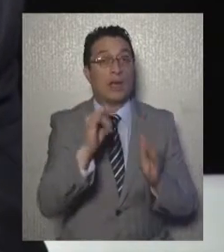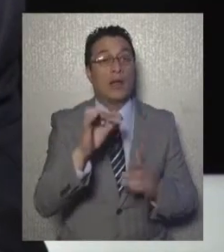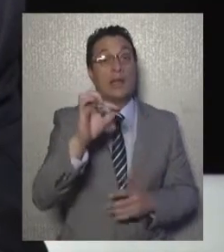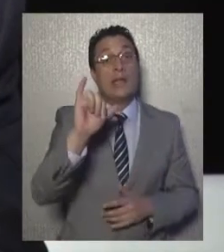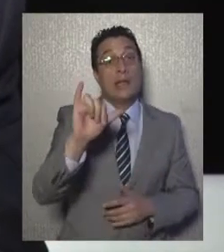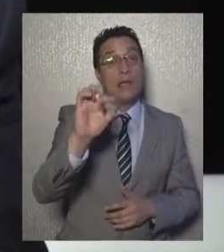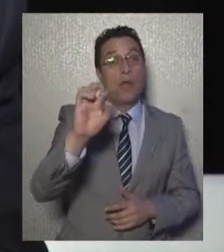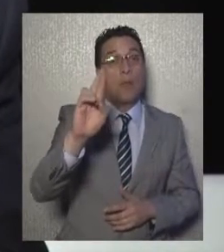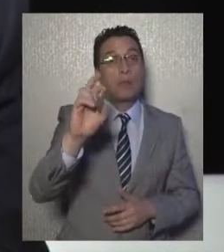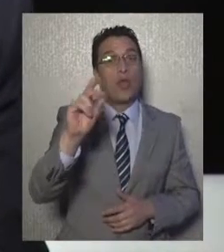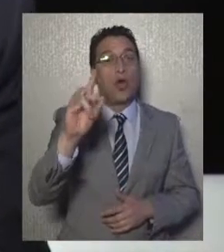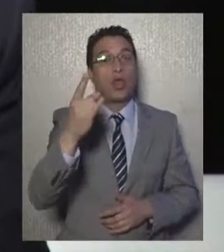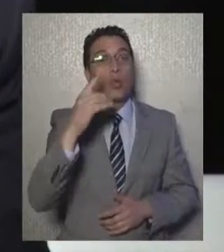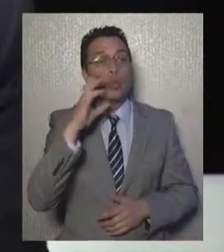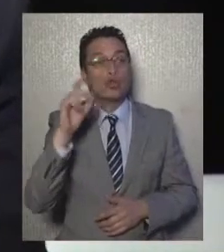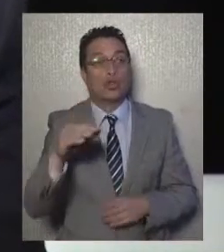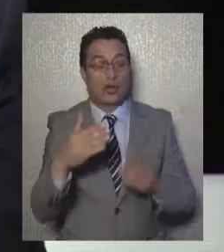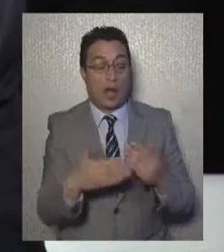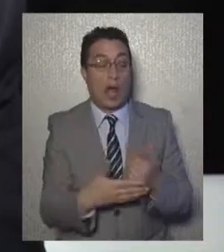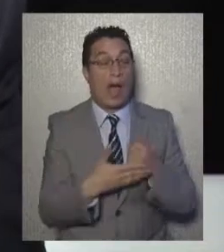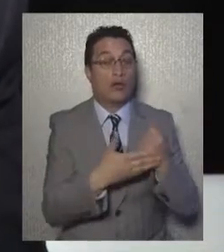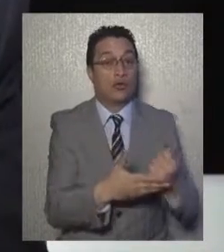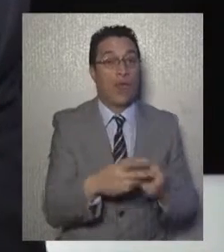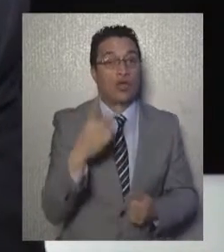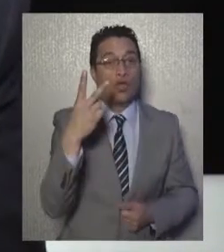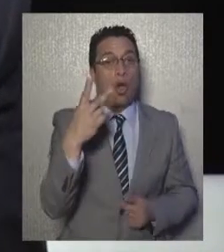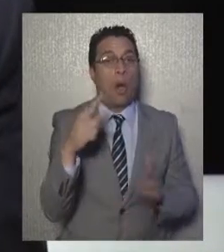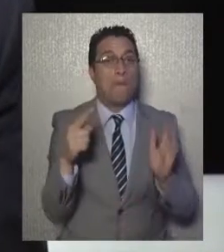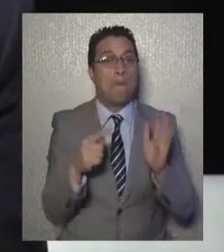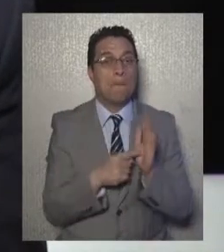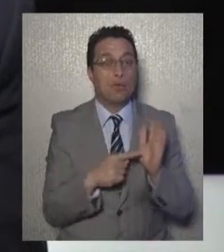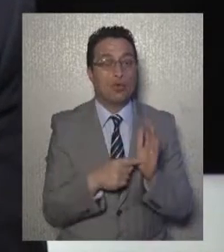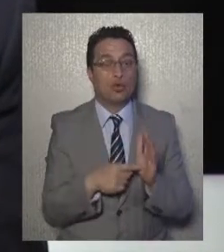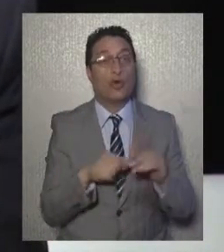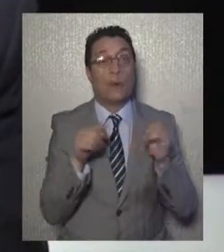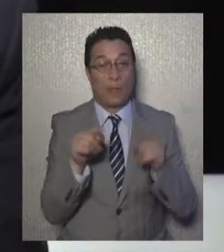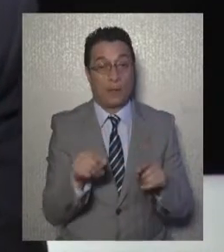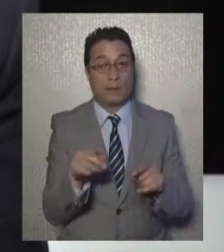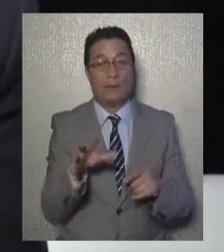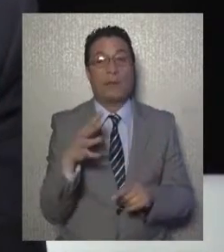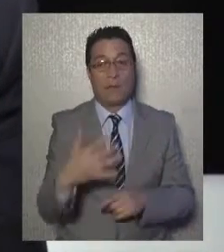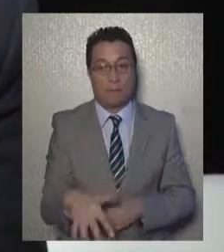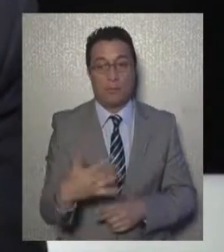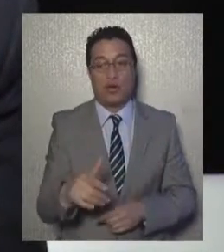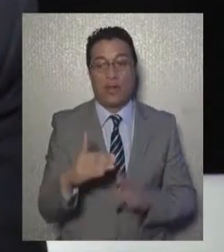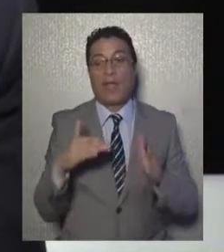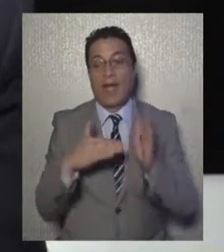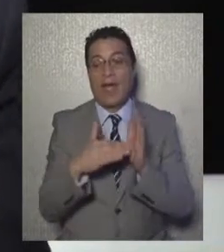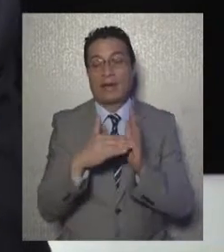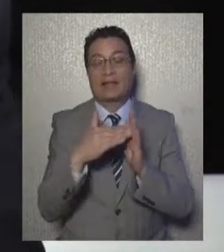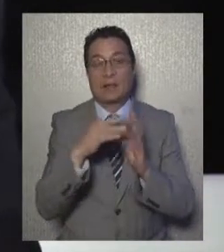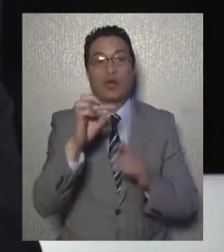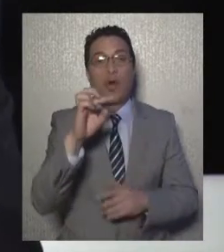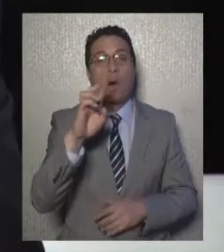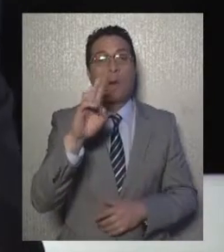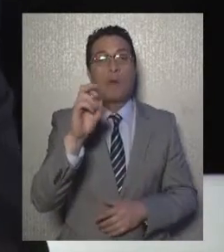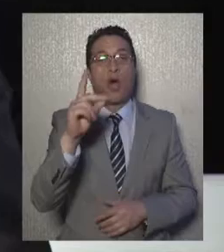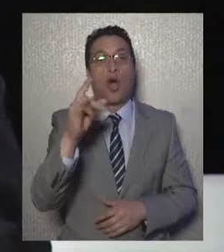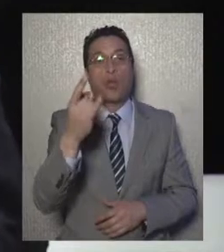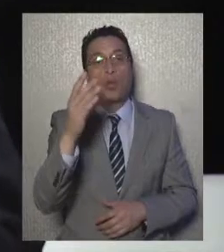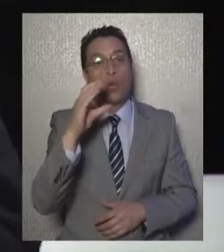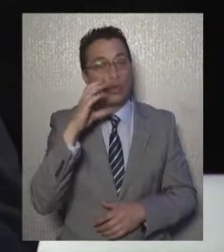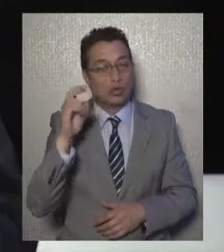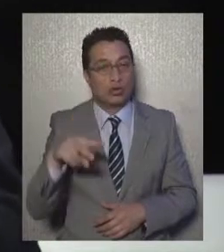productividad aportó al menos 2 puntos. O sea, fue un factor relevante en esa alta tasa de crecimiento de la productividad. Y